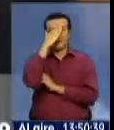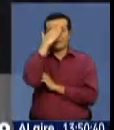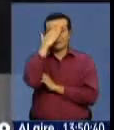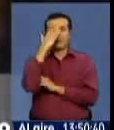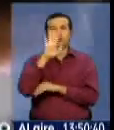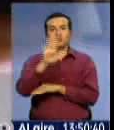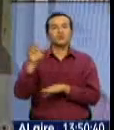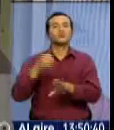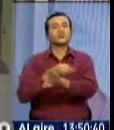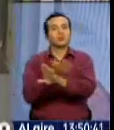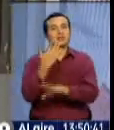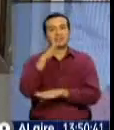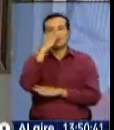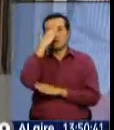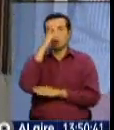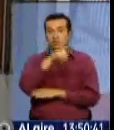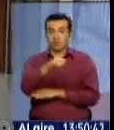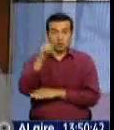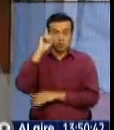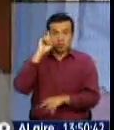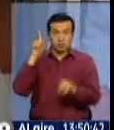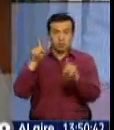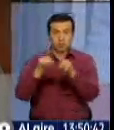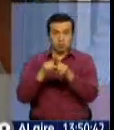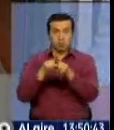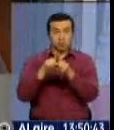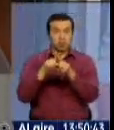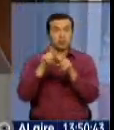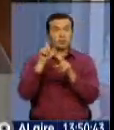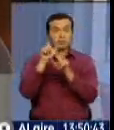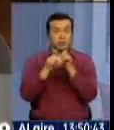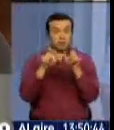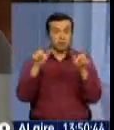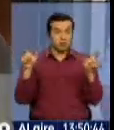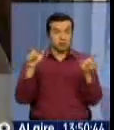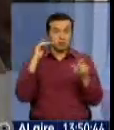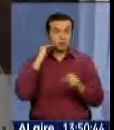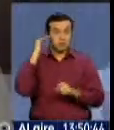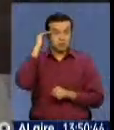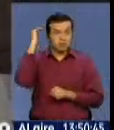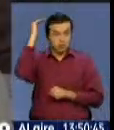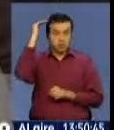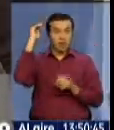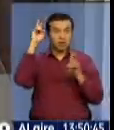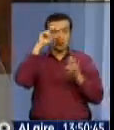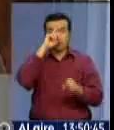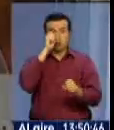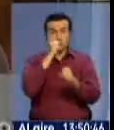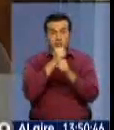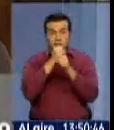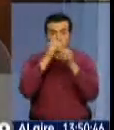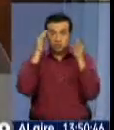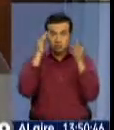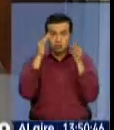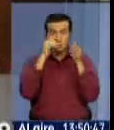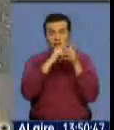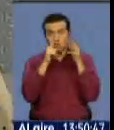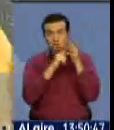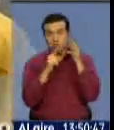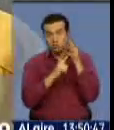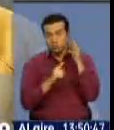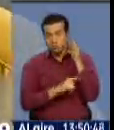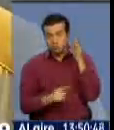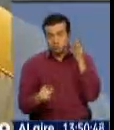sus sugerencias. ¿Usted está de acuerdo en que consideren a las personas de tercera edad en el campo laboral, en cualquiera de las